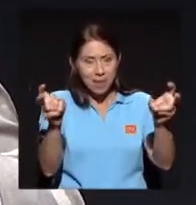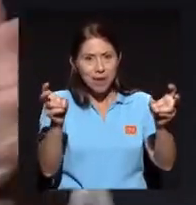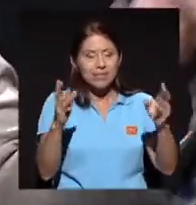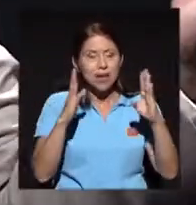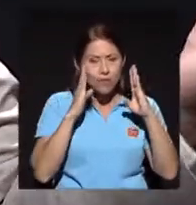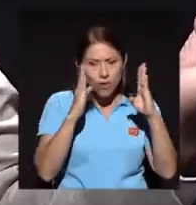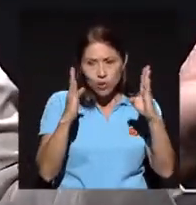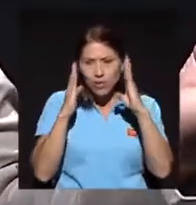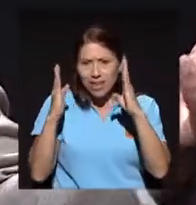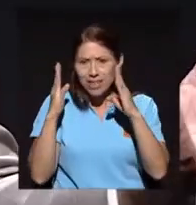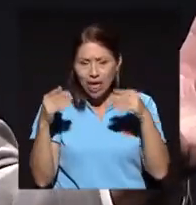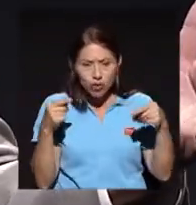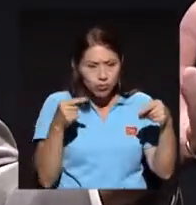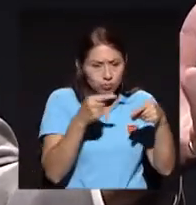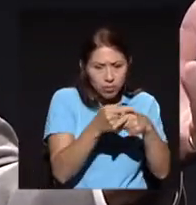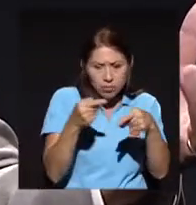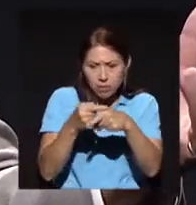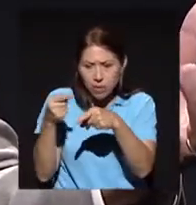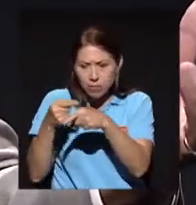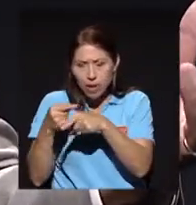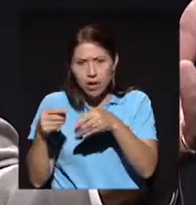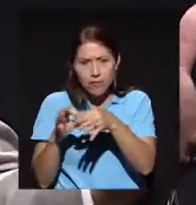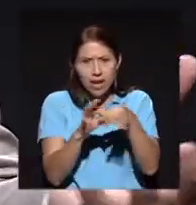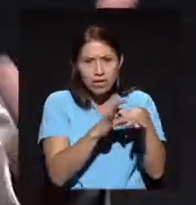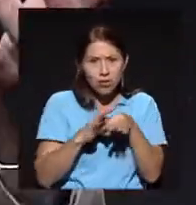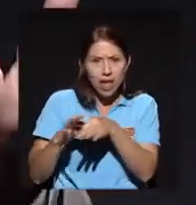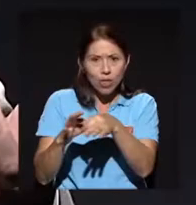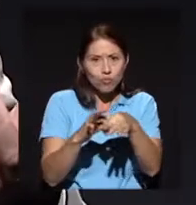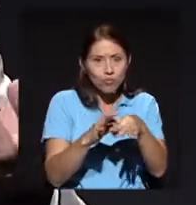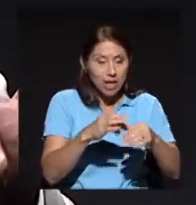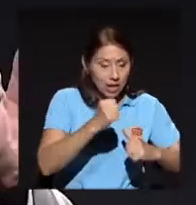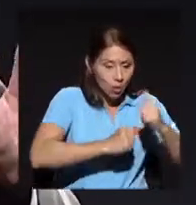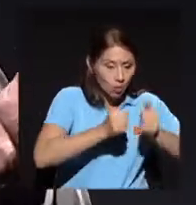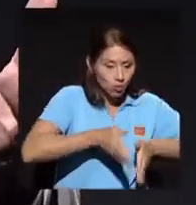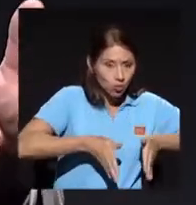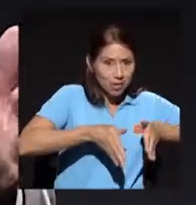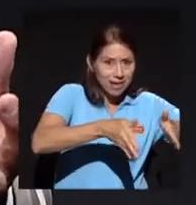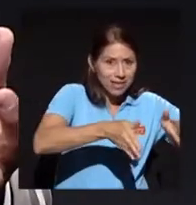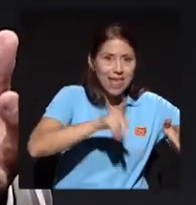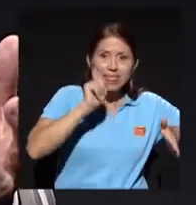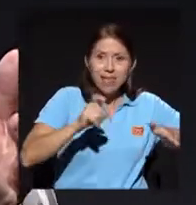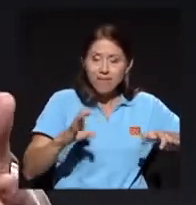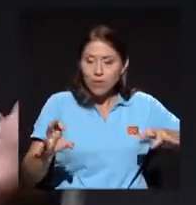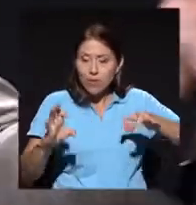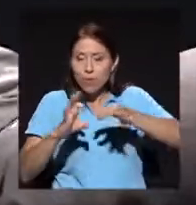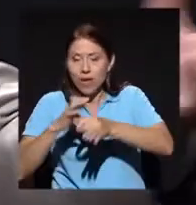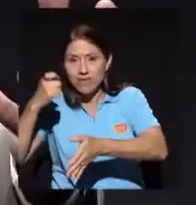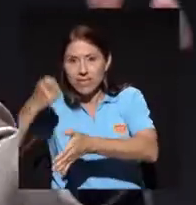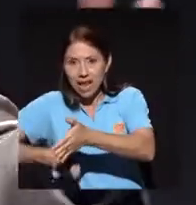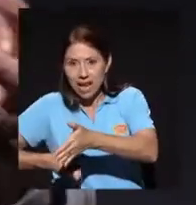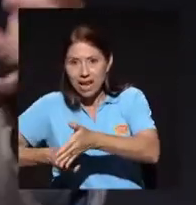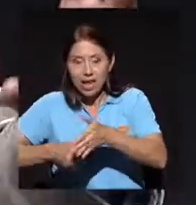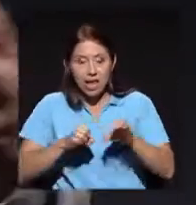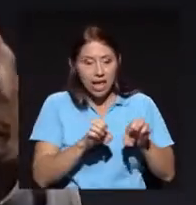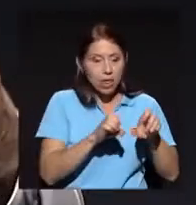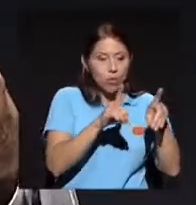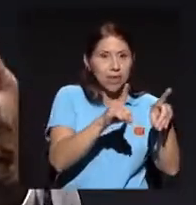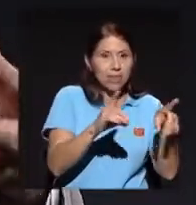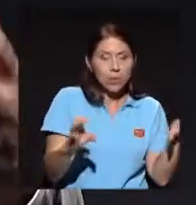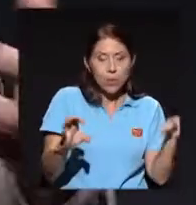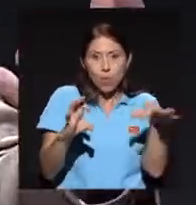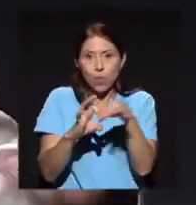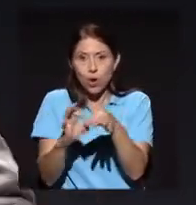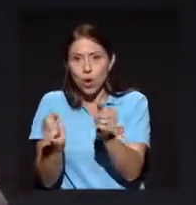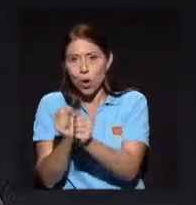la infraestructura no se puede hacer sin lo fiscal lo educativo respalda el empleo en otras palabras hay un cruce